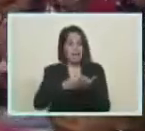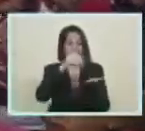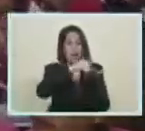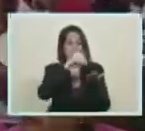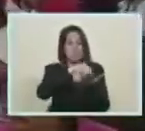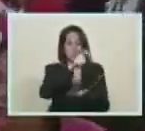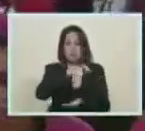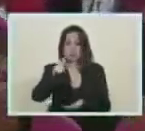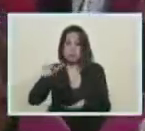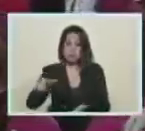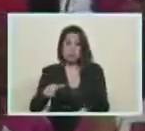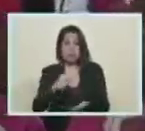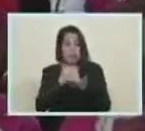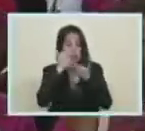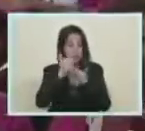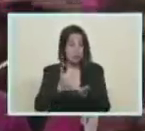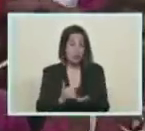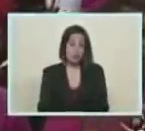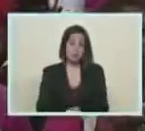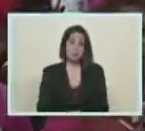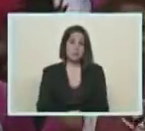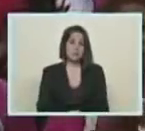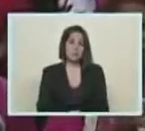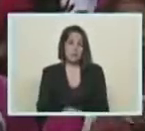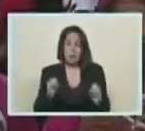Solo la clase obrera pudo hacer ese milagro.